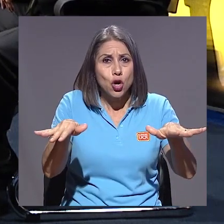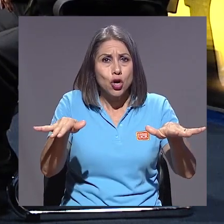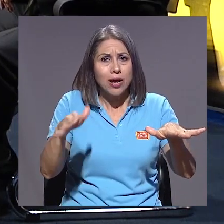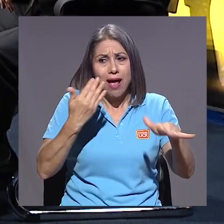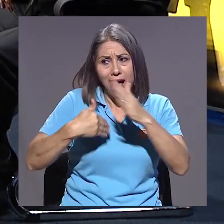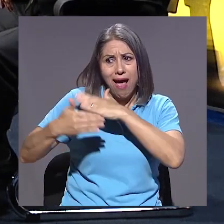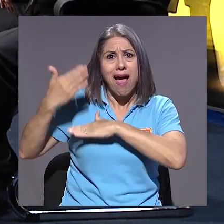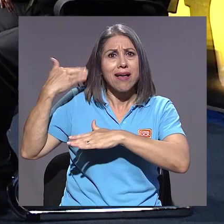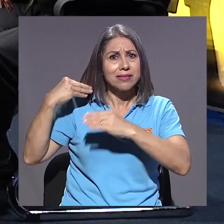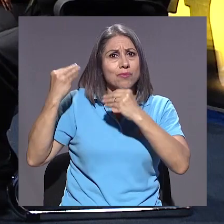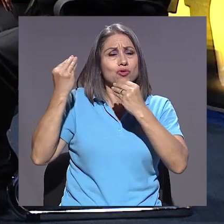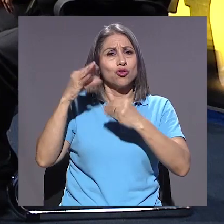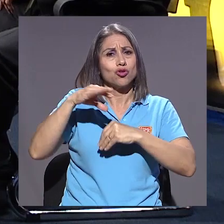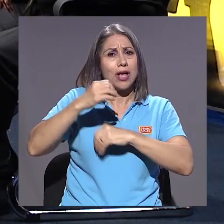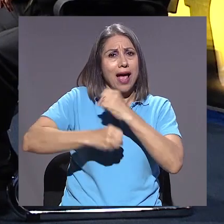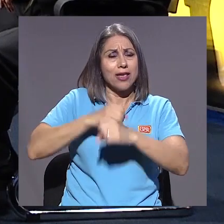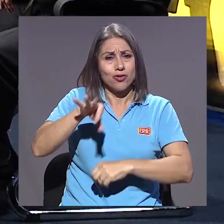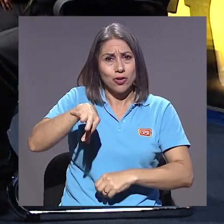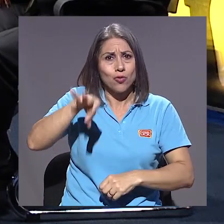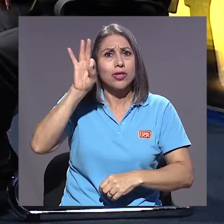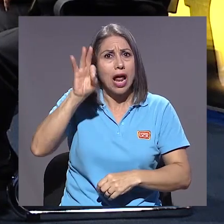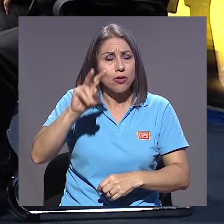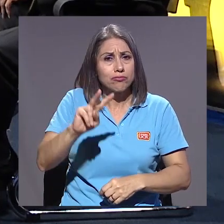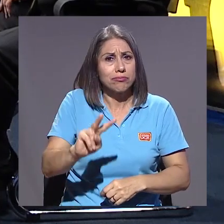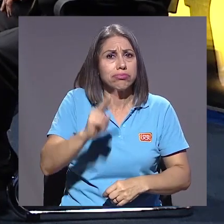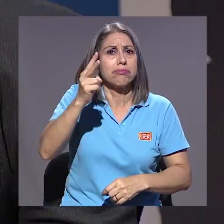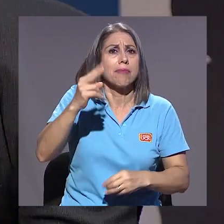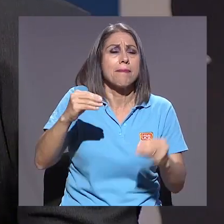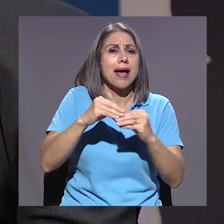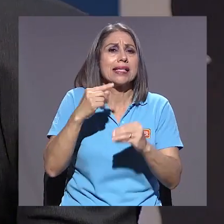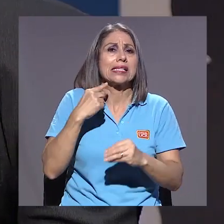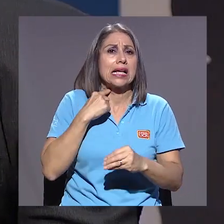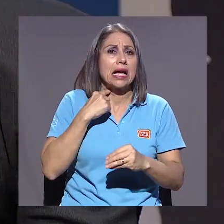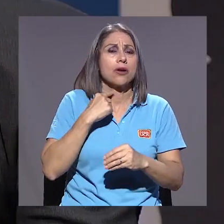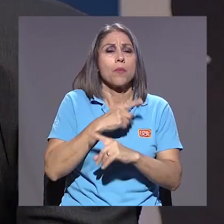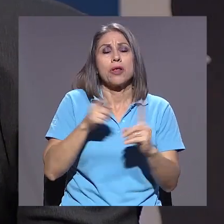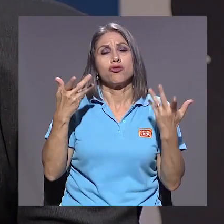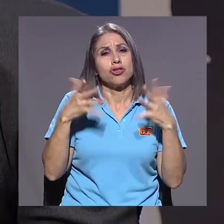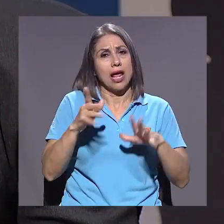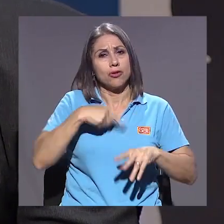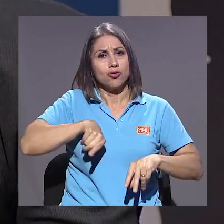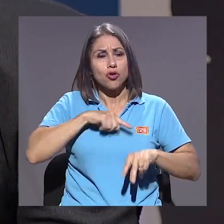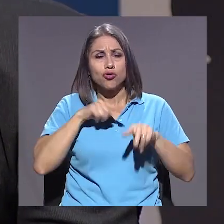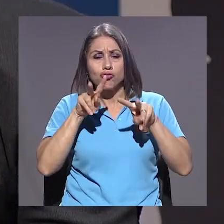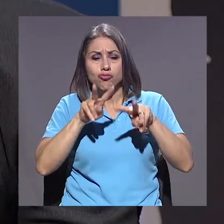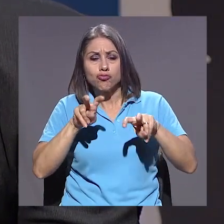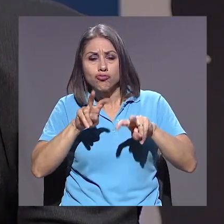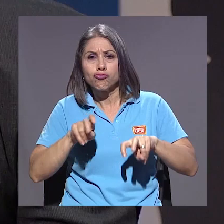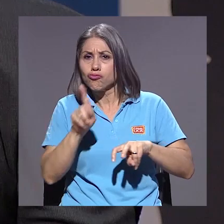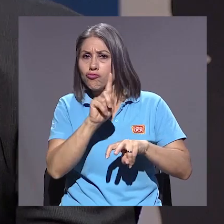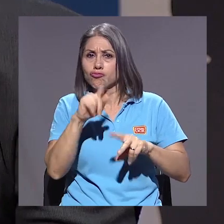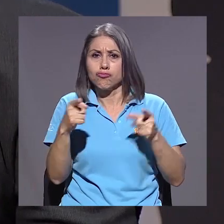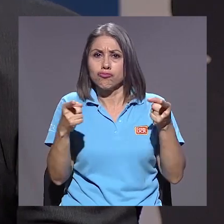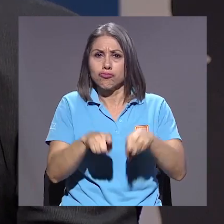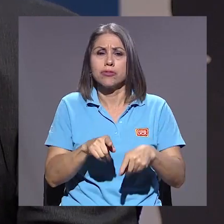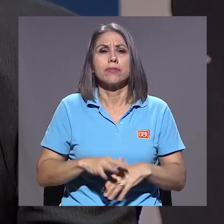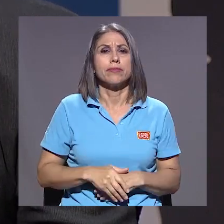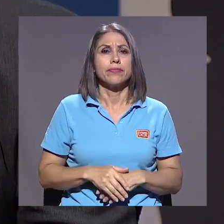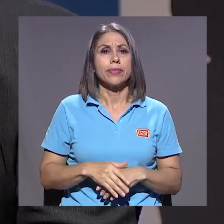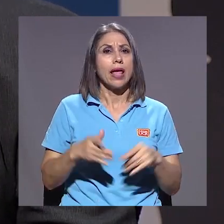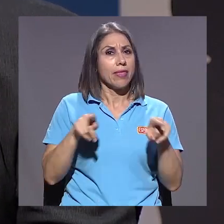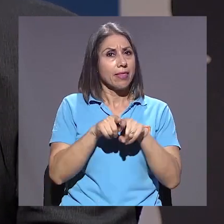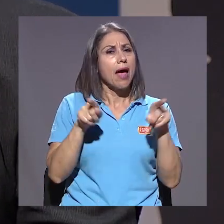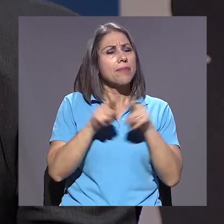y metiéndolo en la tarifa. Hemos hecho fiscalización para que eso no ocurra. Y por otra parte, hemos encontrado, y ya se ha ido